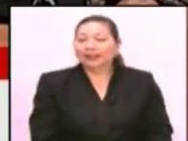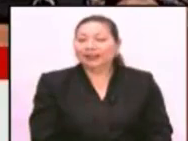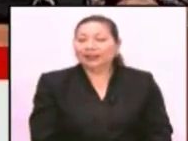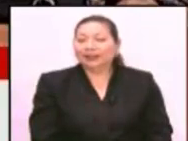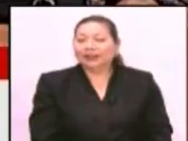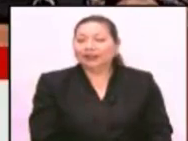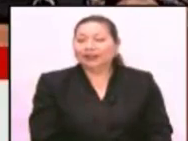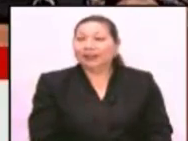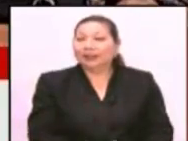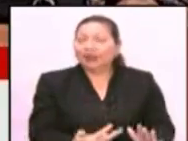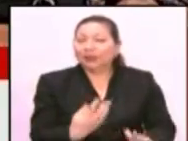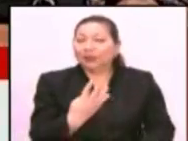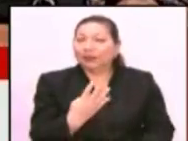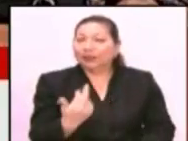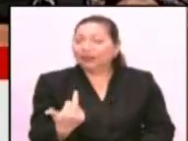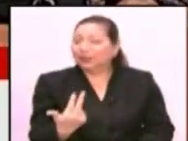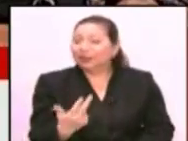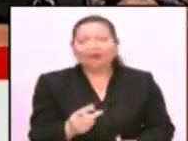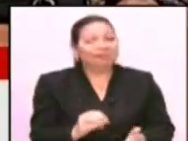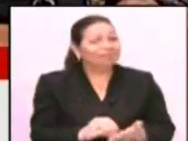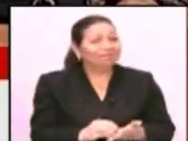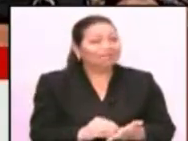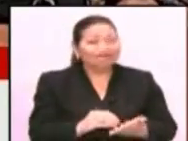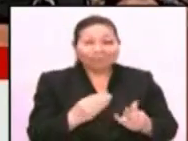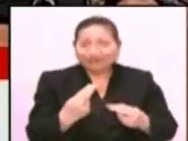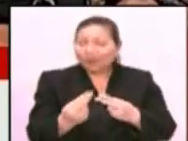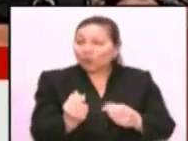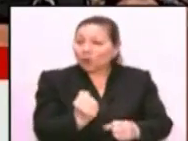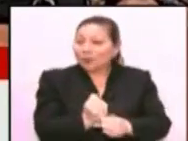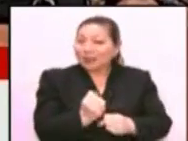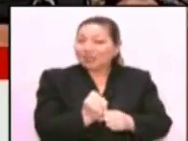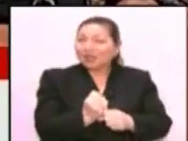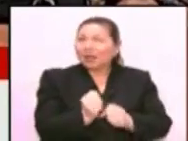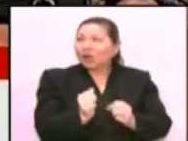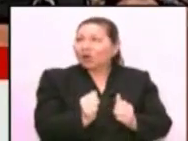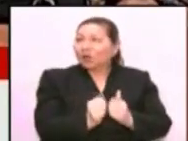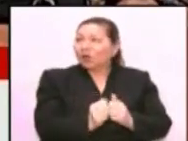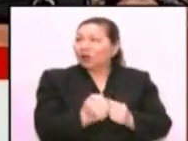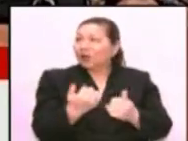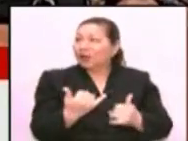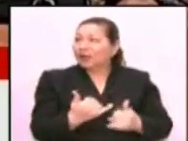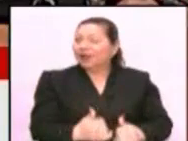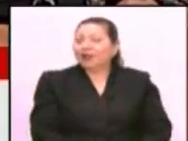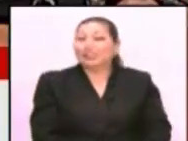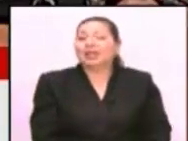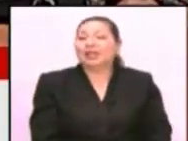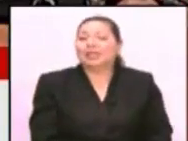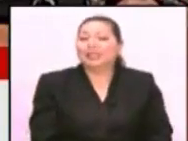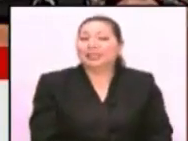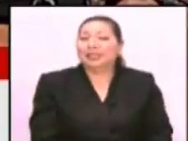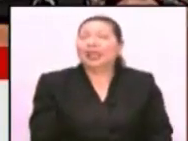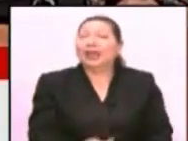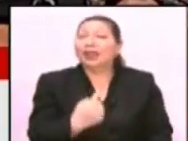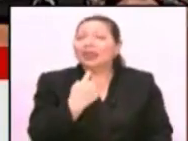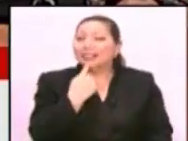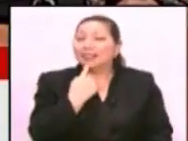del decreto legislativo el 1343, en el que no marca una relación laboral, sino una relación contractual. ¿No es cierto? Es